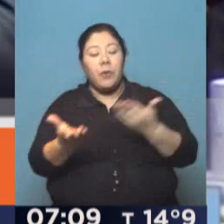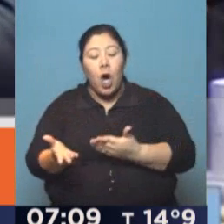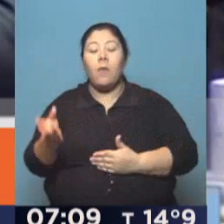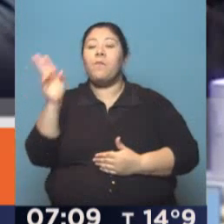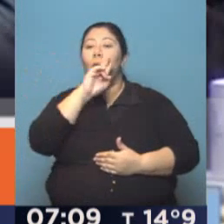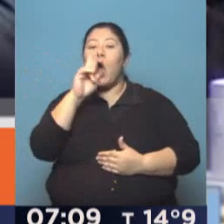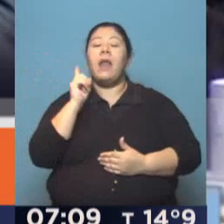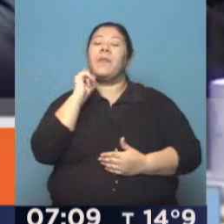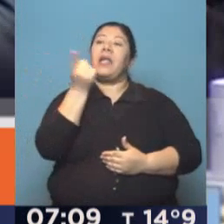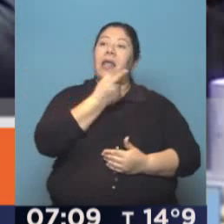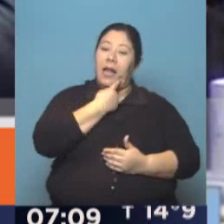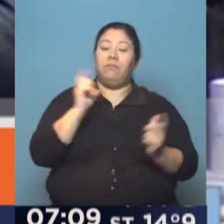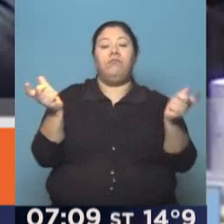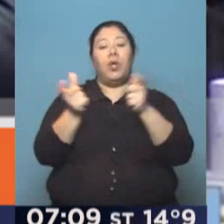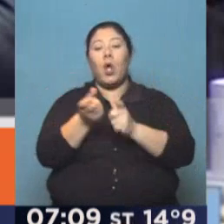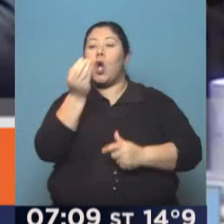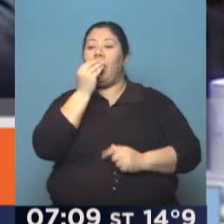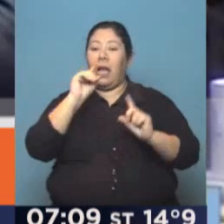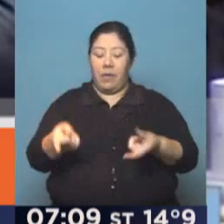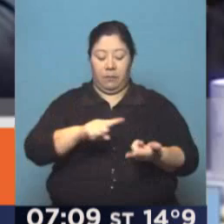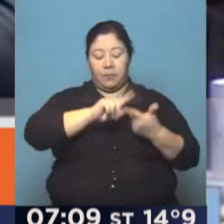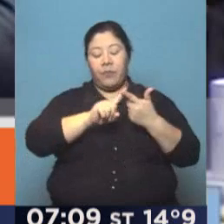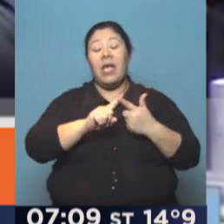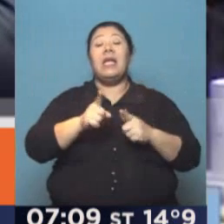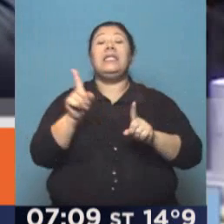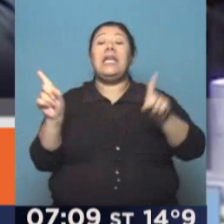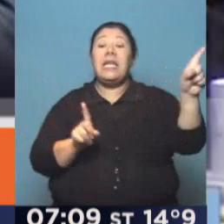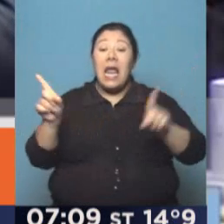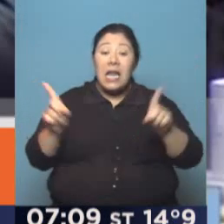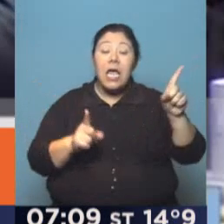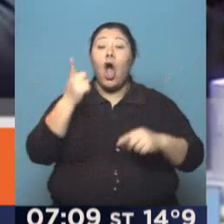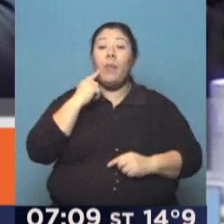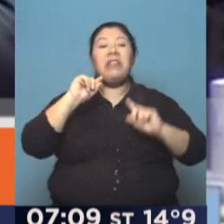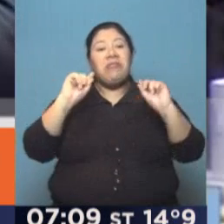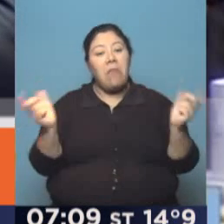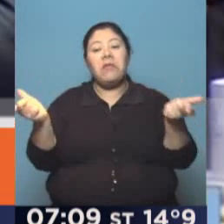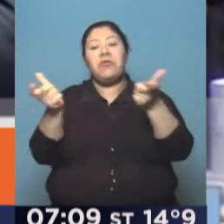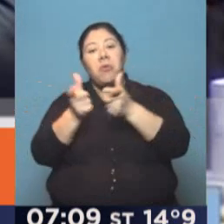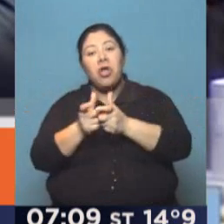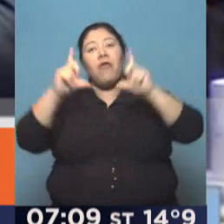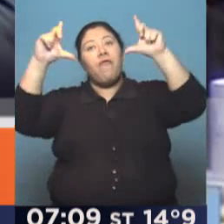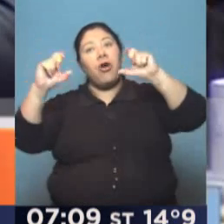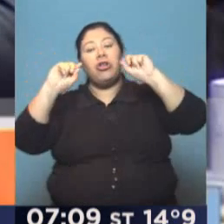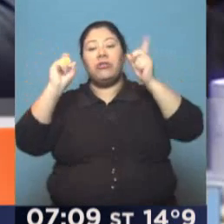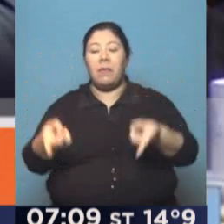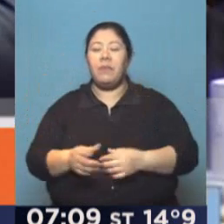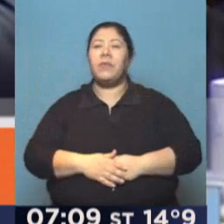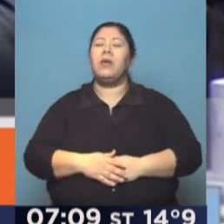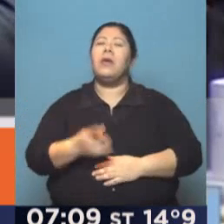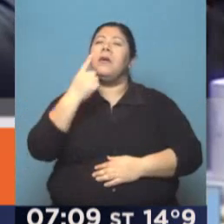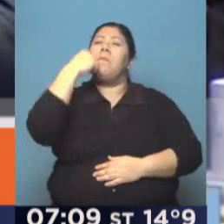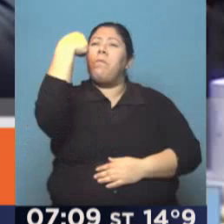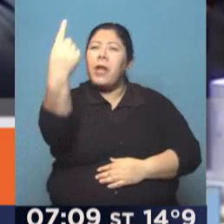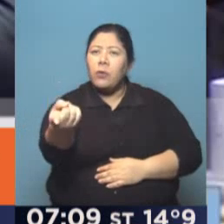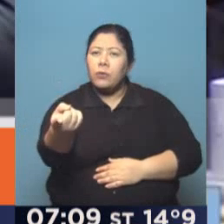pudieron almorzar con él. También se hizo tiempo para recibir a Tinelli y hasta pudieron sacarse unas fotitos. Dígame,